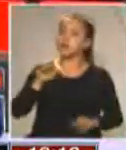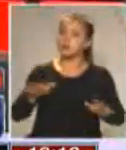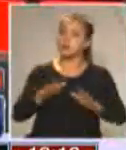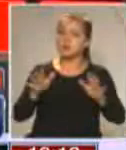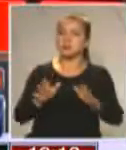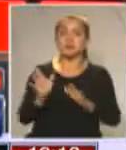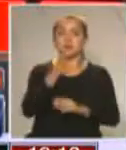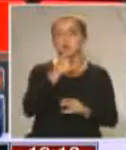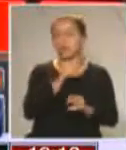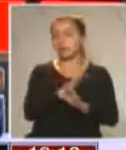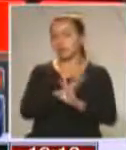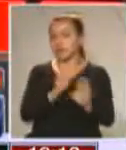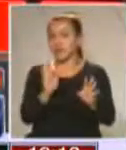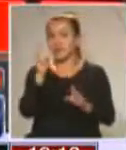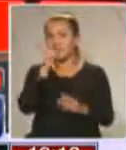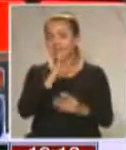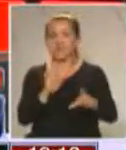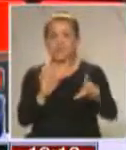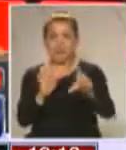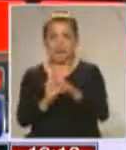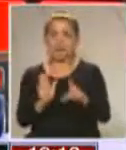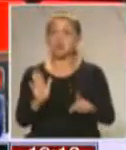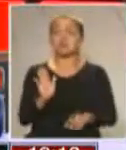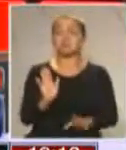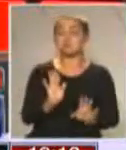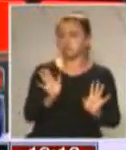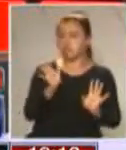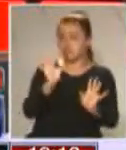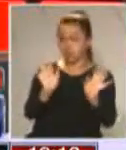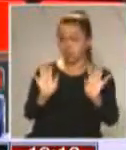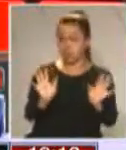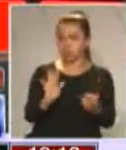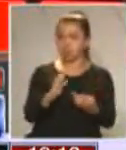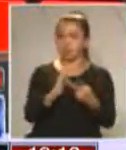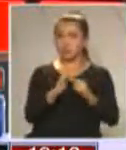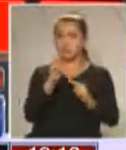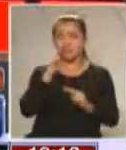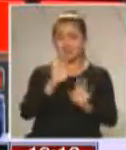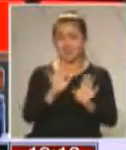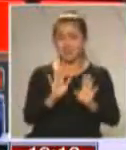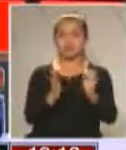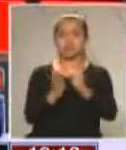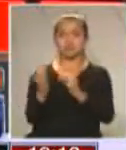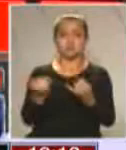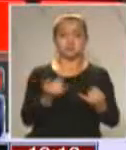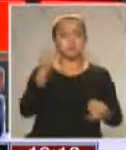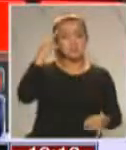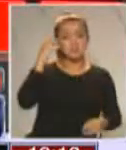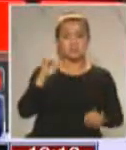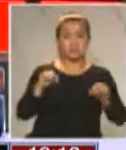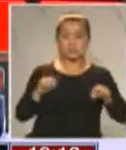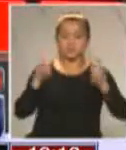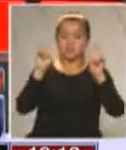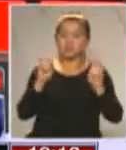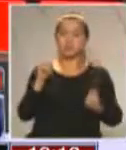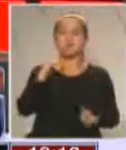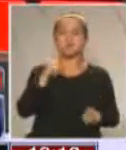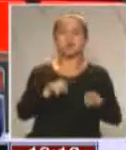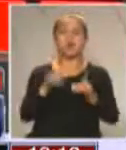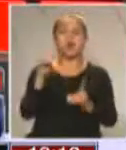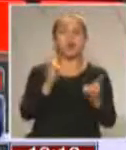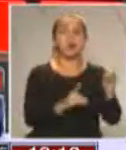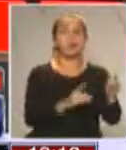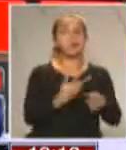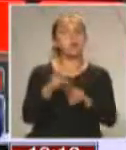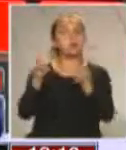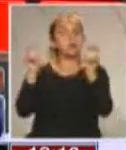no hay ninguna ilegalidad ni irregularidad hasta el momento, que es dentro de los antecedentes que se manejan de este caso. Pero para muchos está el